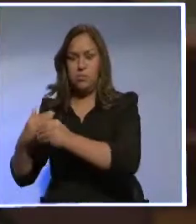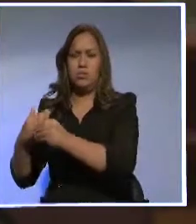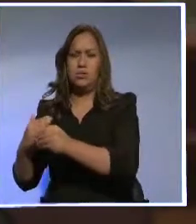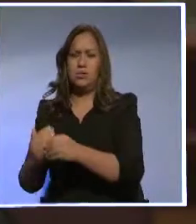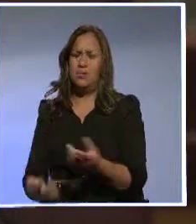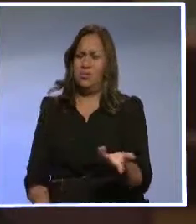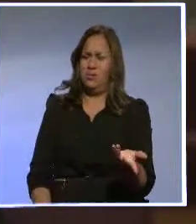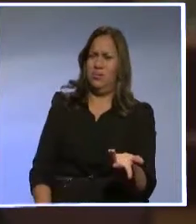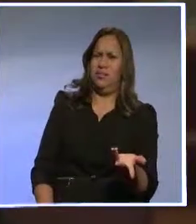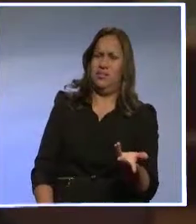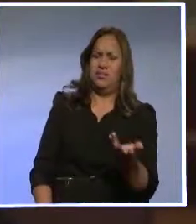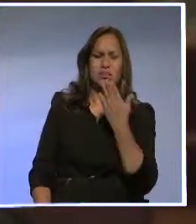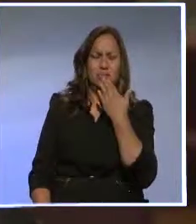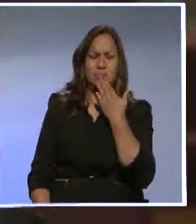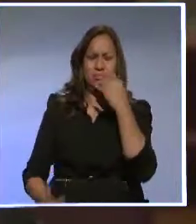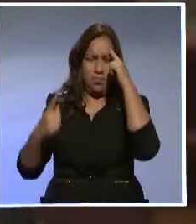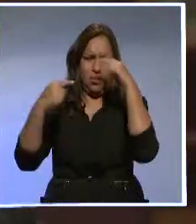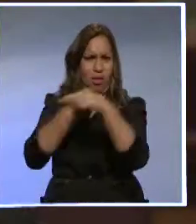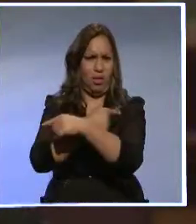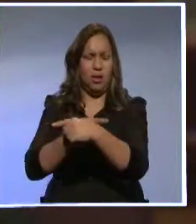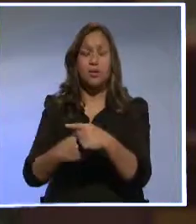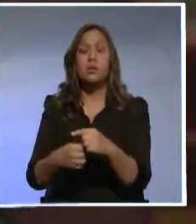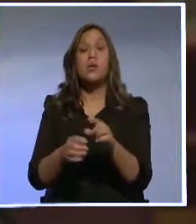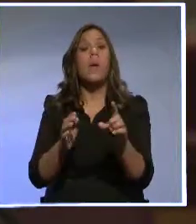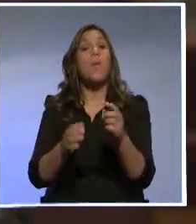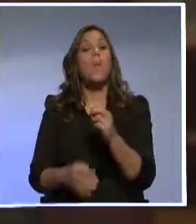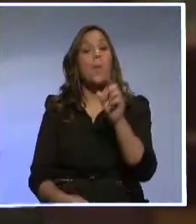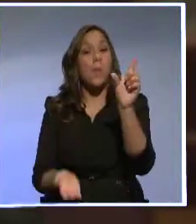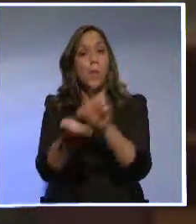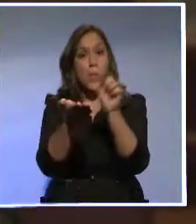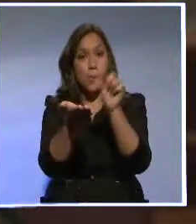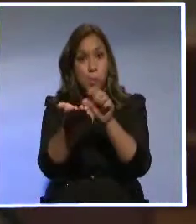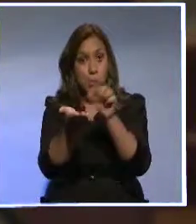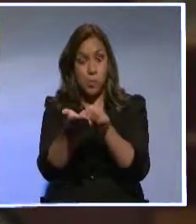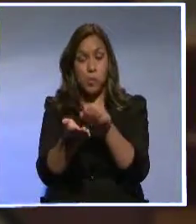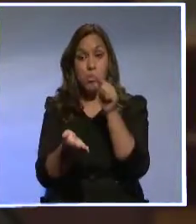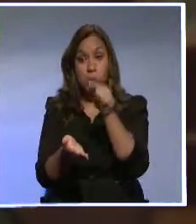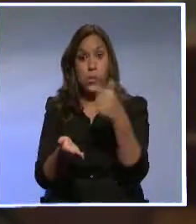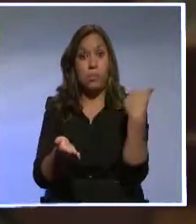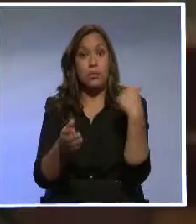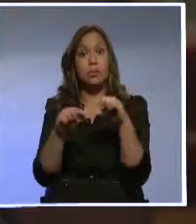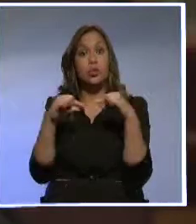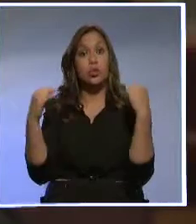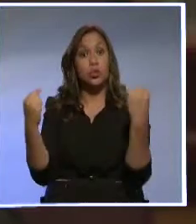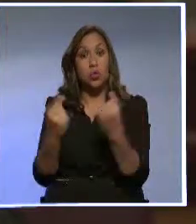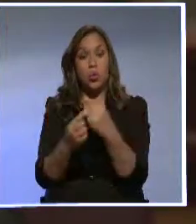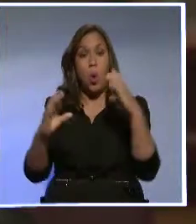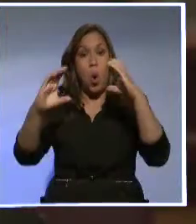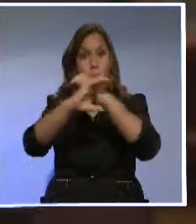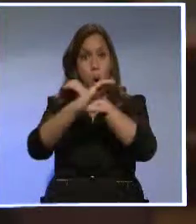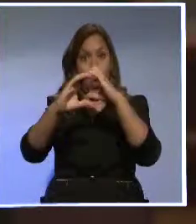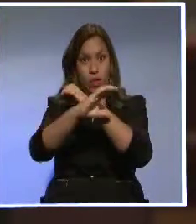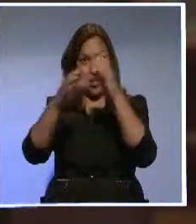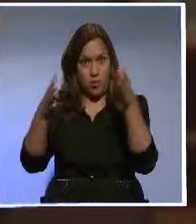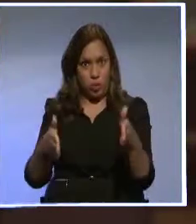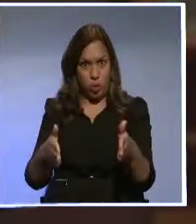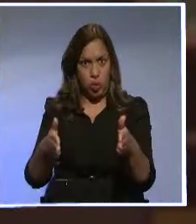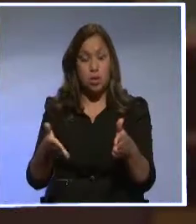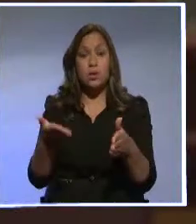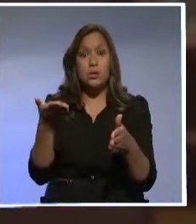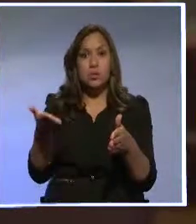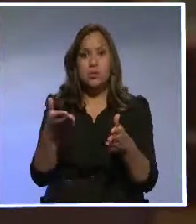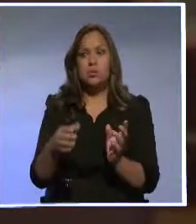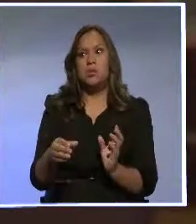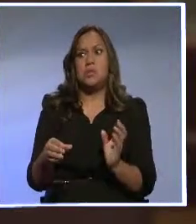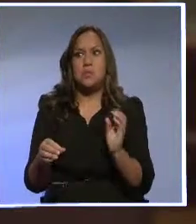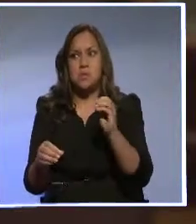el lsd y va a tener un grupo de contadores de auditores dentro